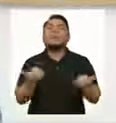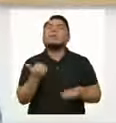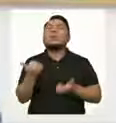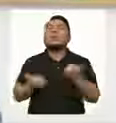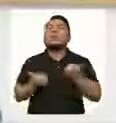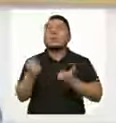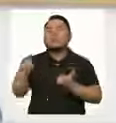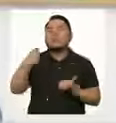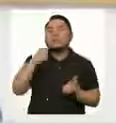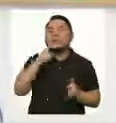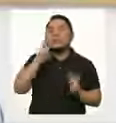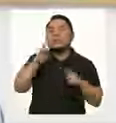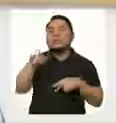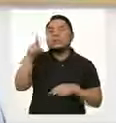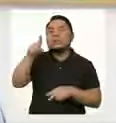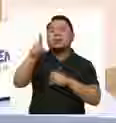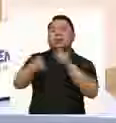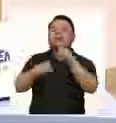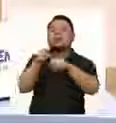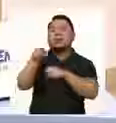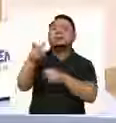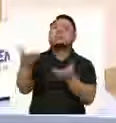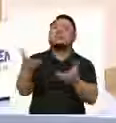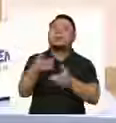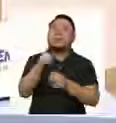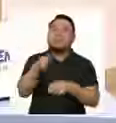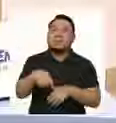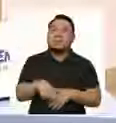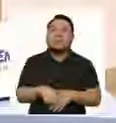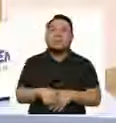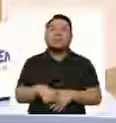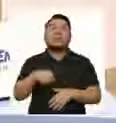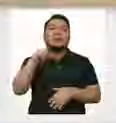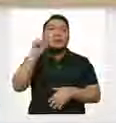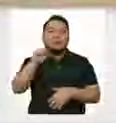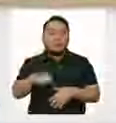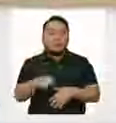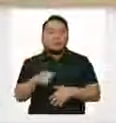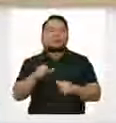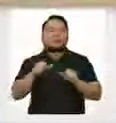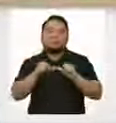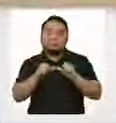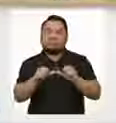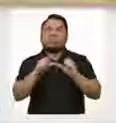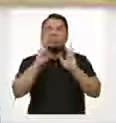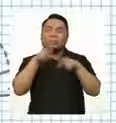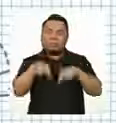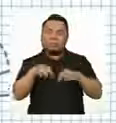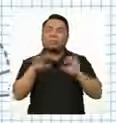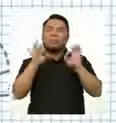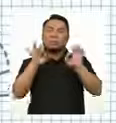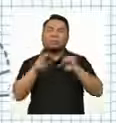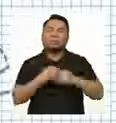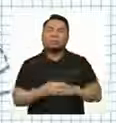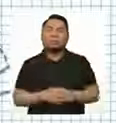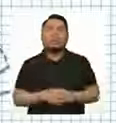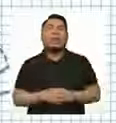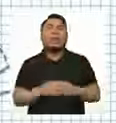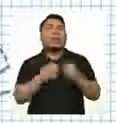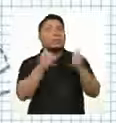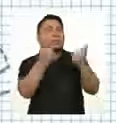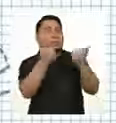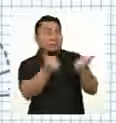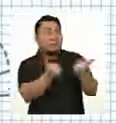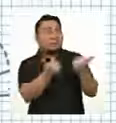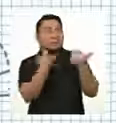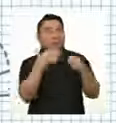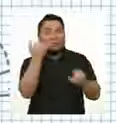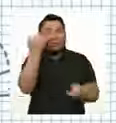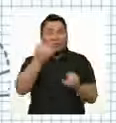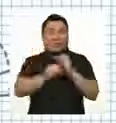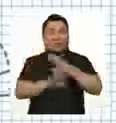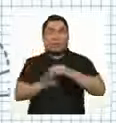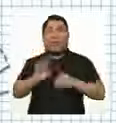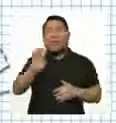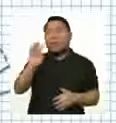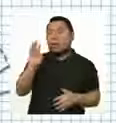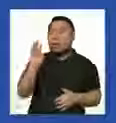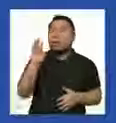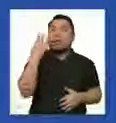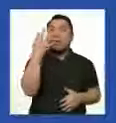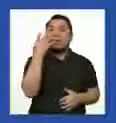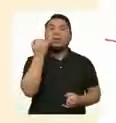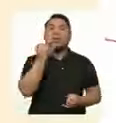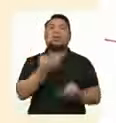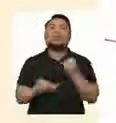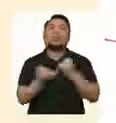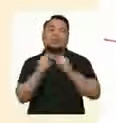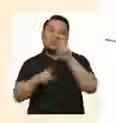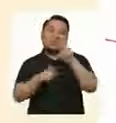variable corresponde a esta pregunta? Cuantitativas, profesor. Muy bien, Rodrigo. Ahora sí, llegamos a la cuarta y última